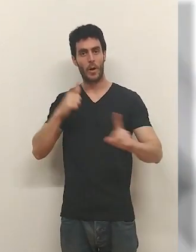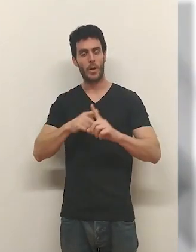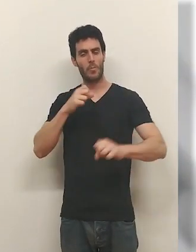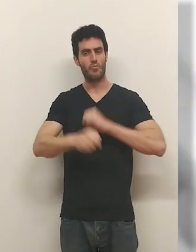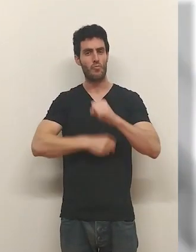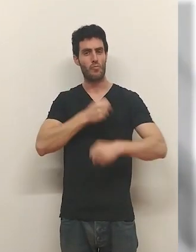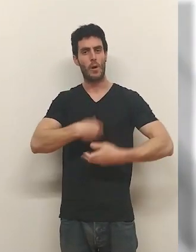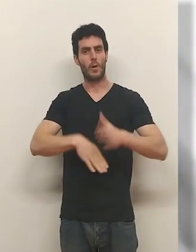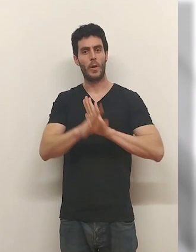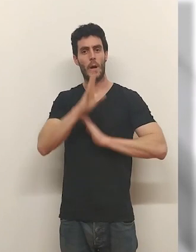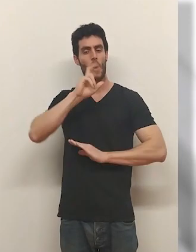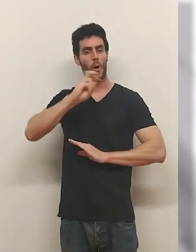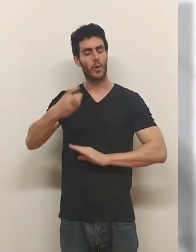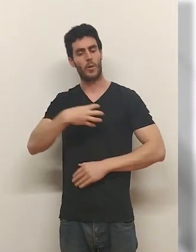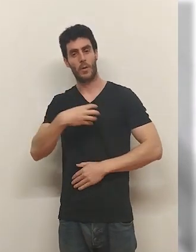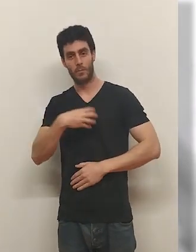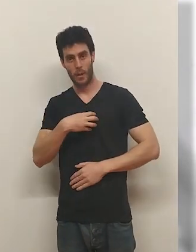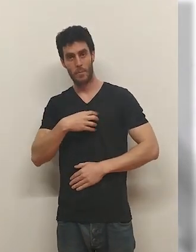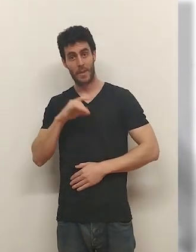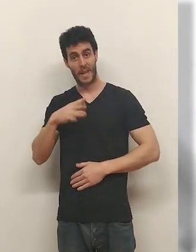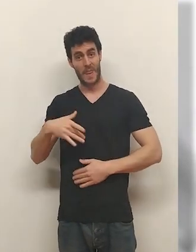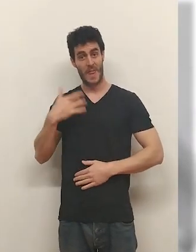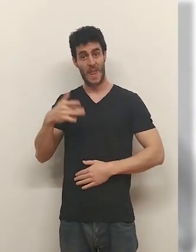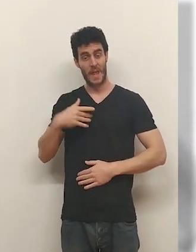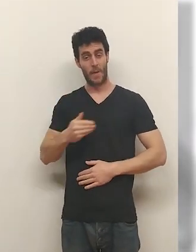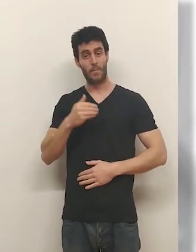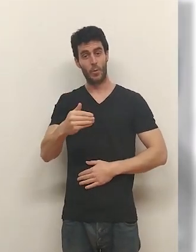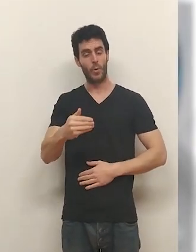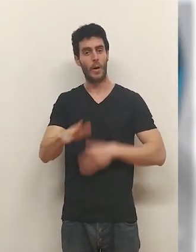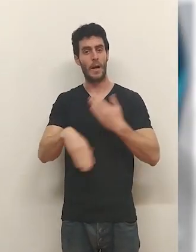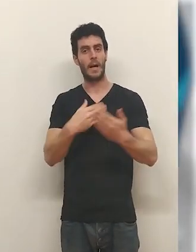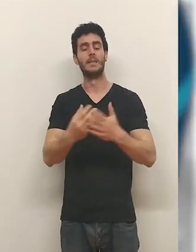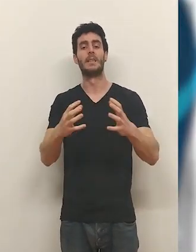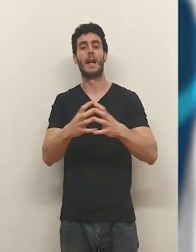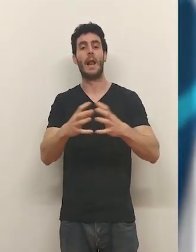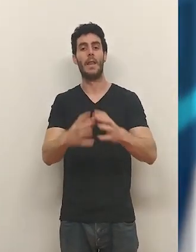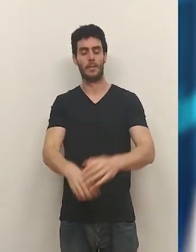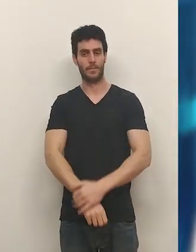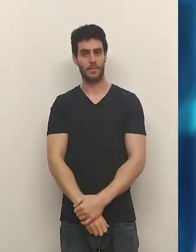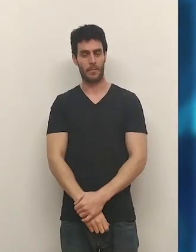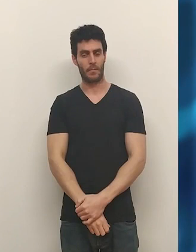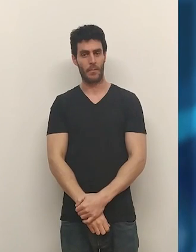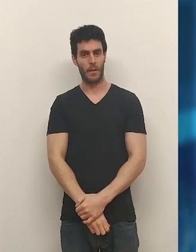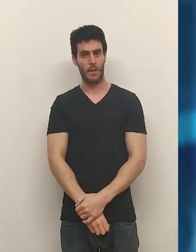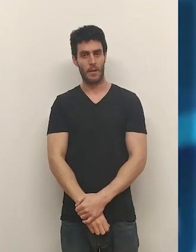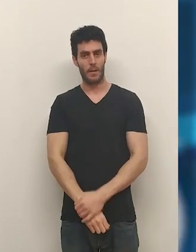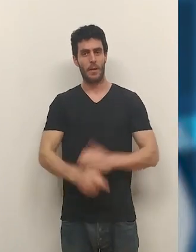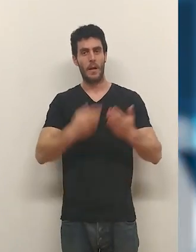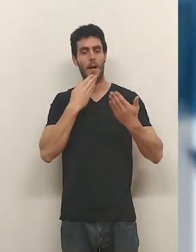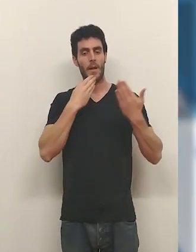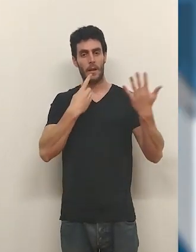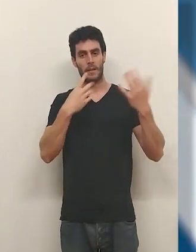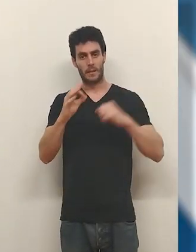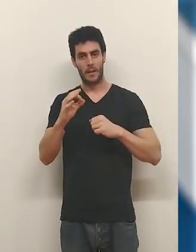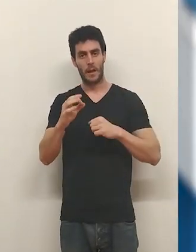corriendo por los que no pueden. Dentro de 15 días, su aventura solidaria le llevará hasta Granada. A sus 60